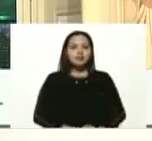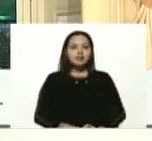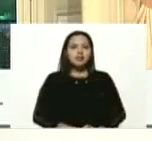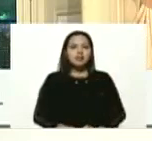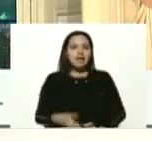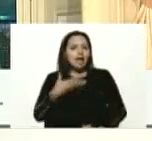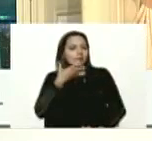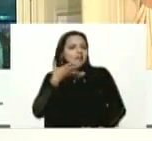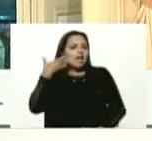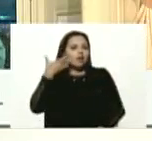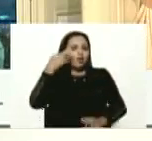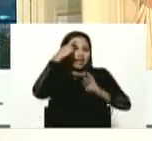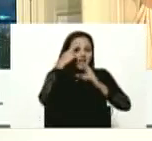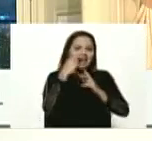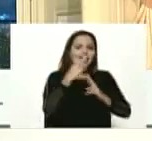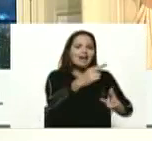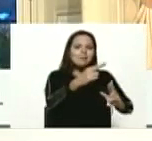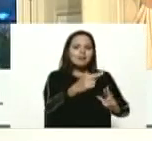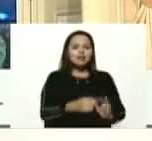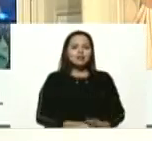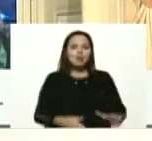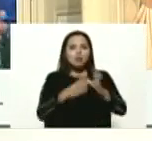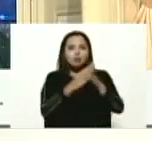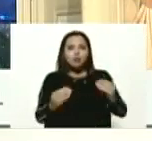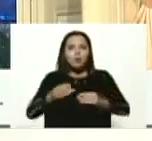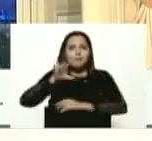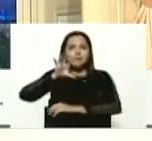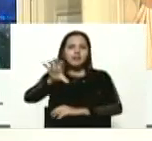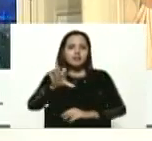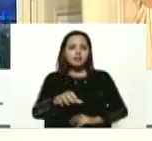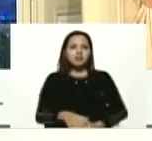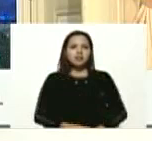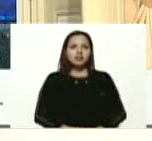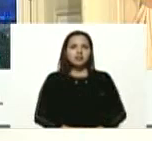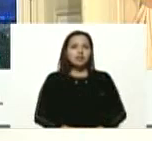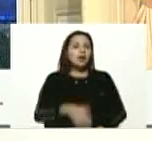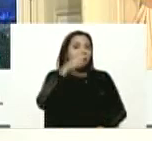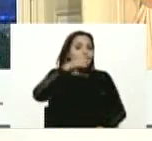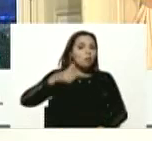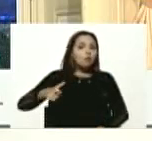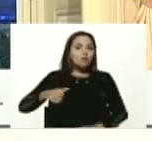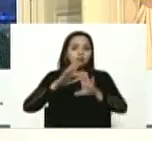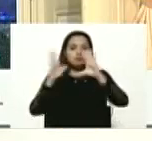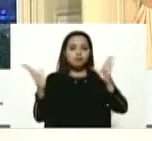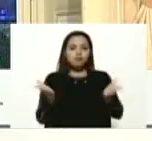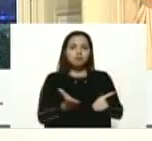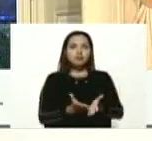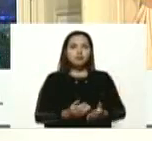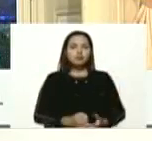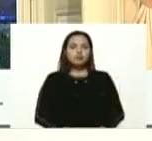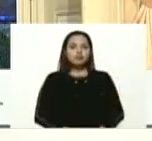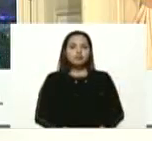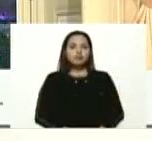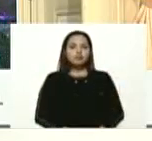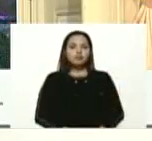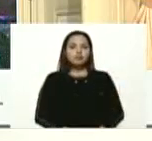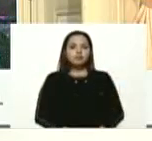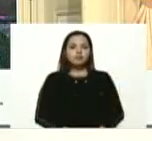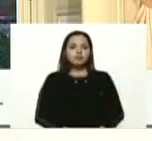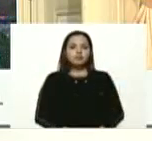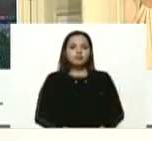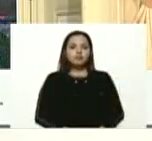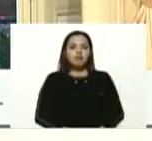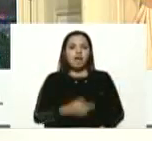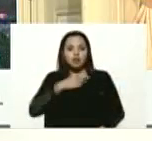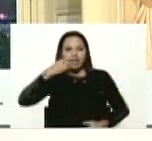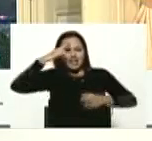admirado, respetado por todo un país y por los pueblos del mundo. Así que pido